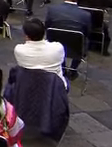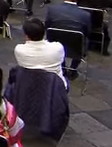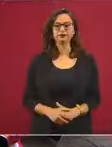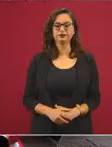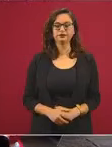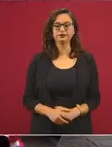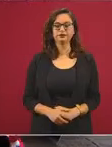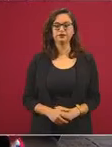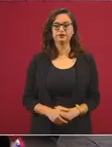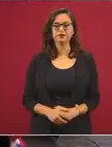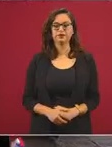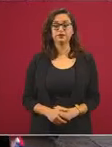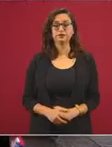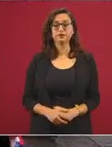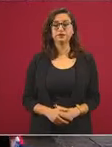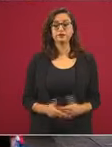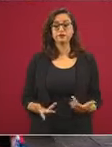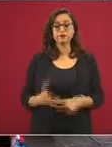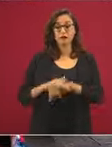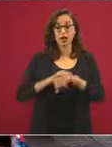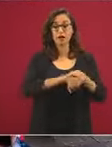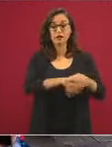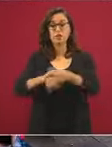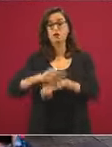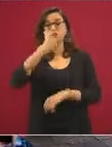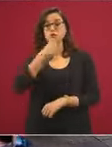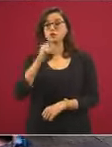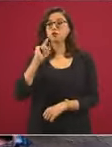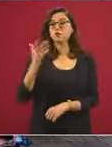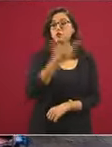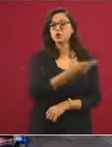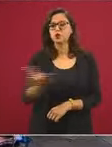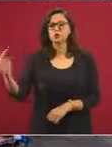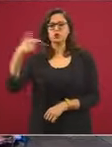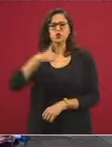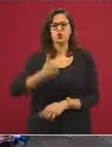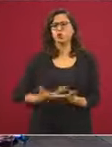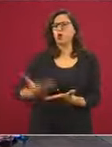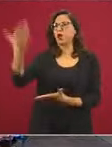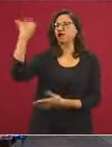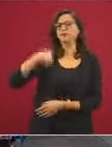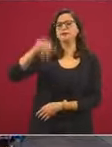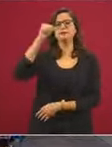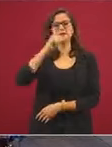corrupción, y ahora no tengo la menor duda.